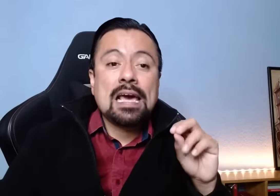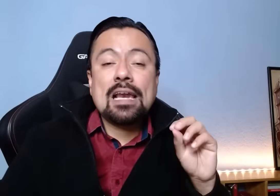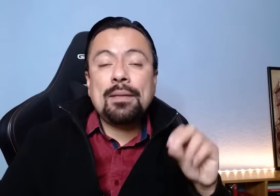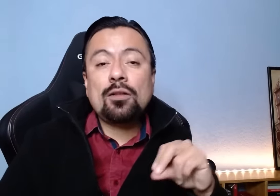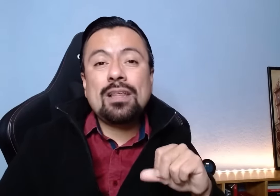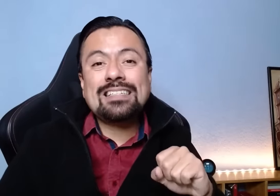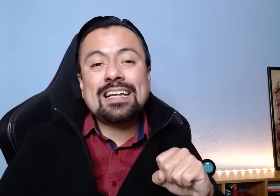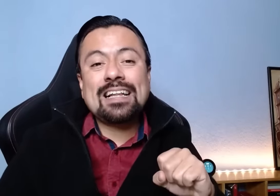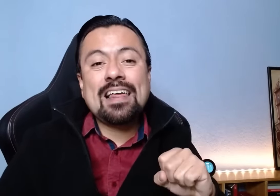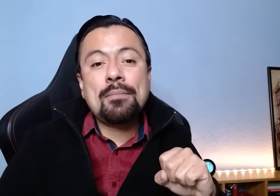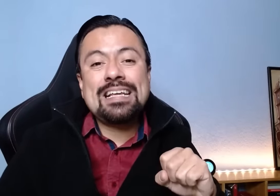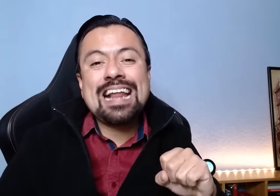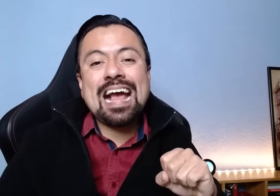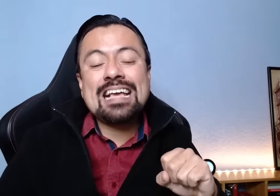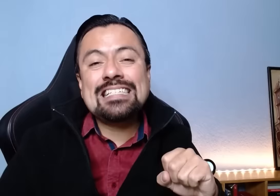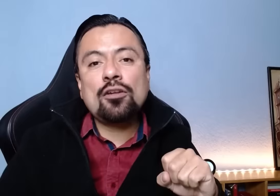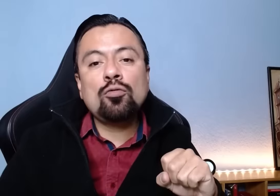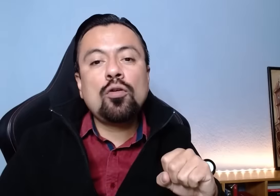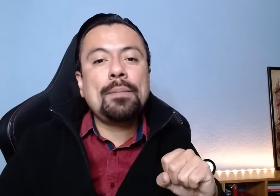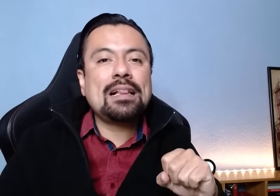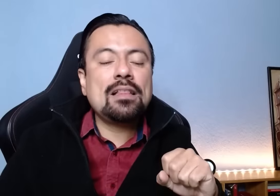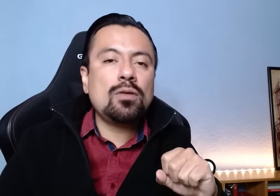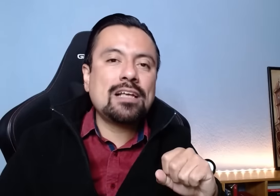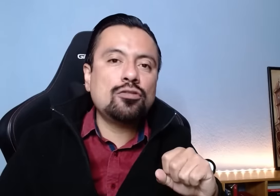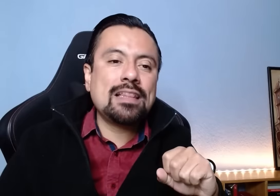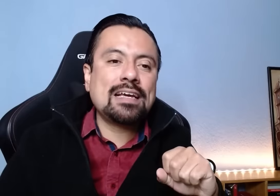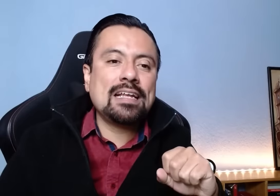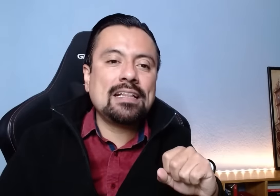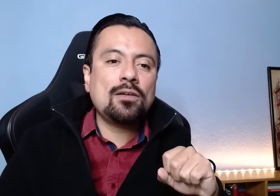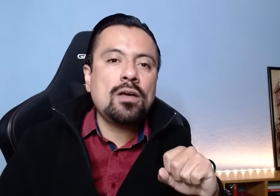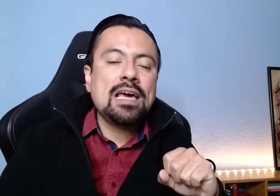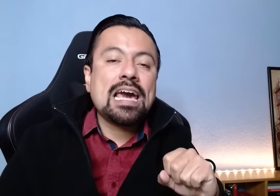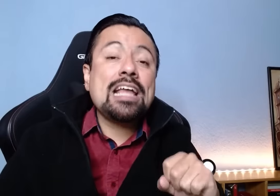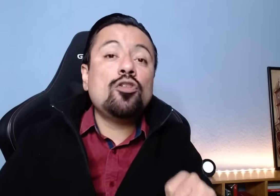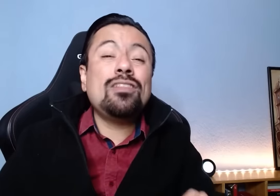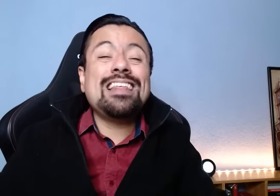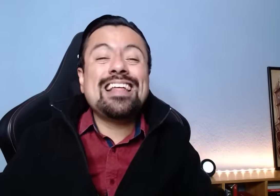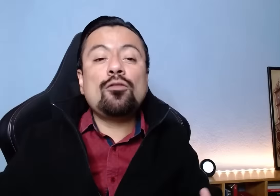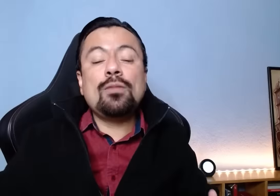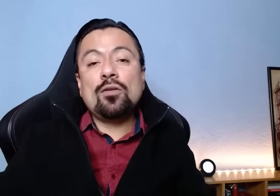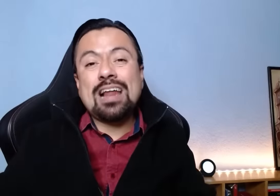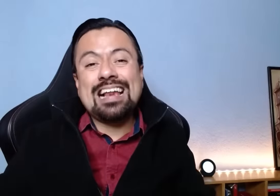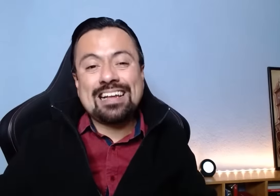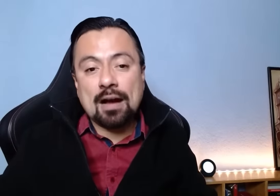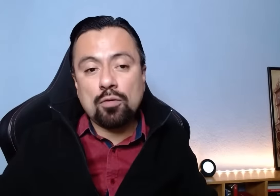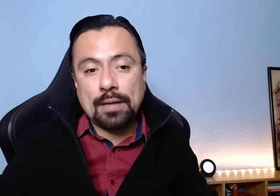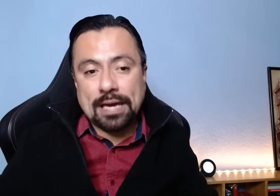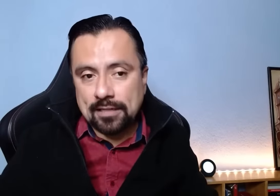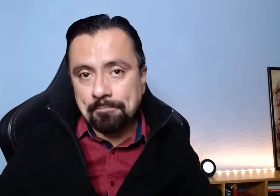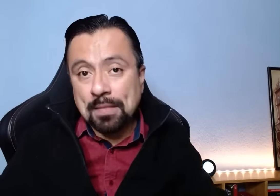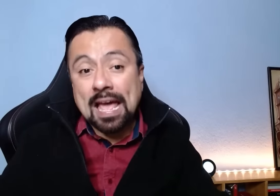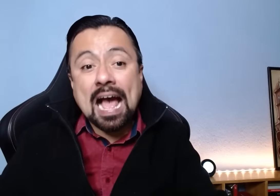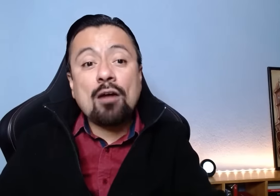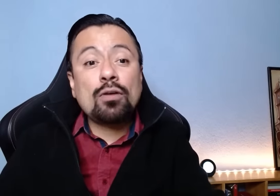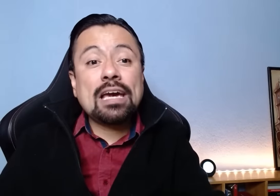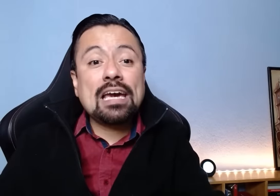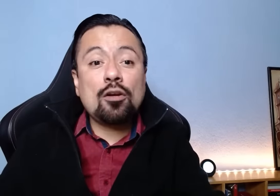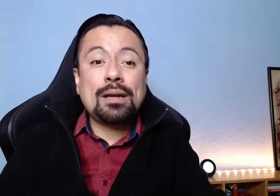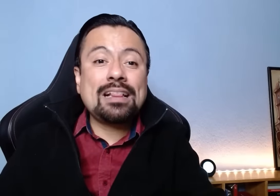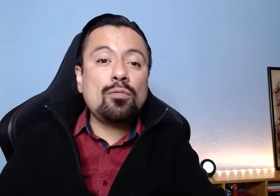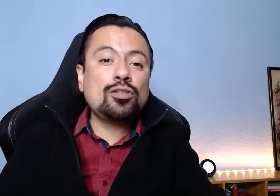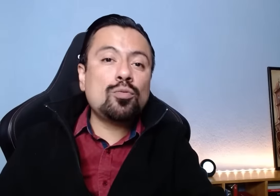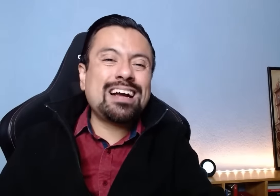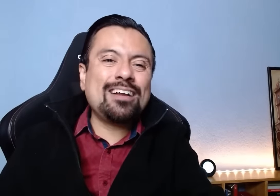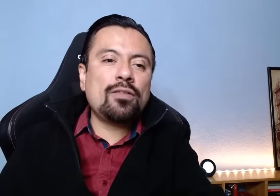mes, elementos de la Secretaría de Marina hicieron un operativo en la ciudad de Querétaro, en donde detuvieron a El Cabo 20. Aunque